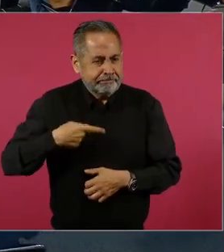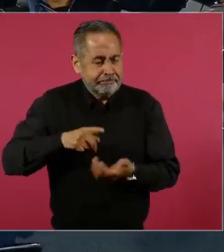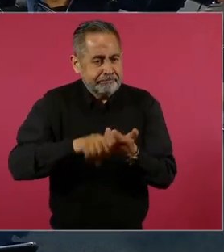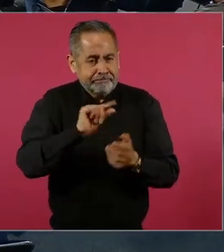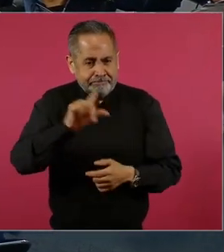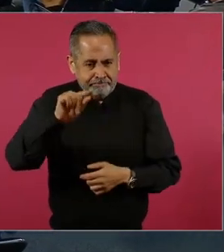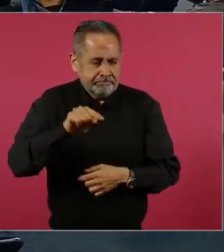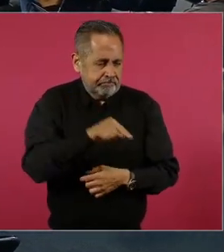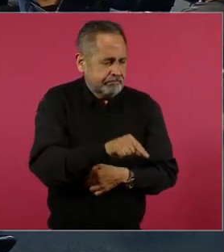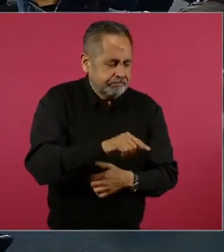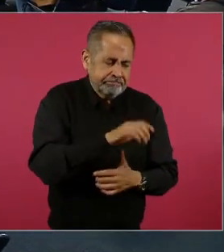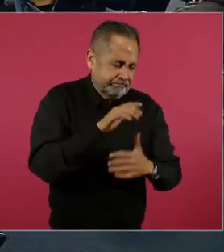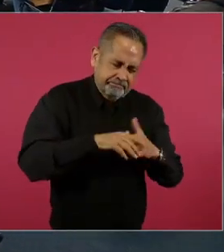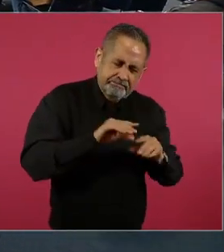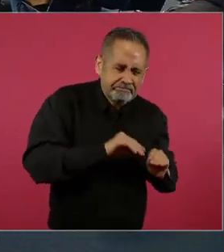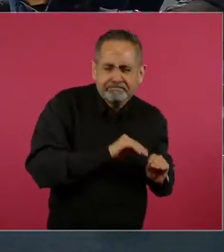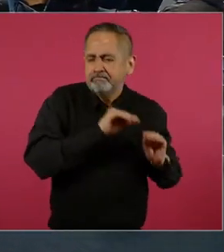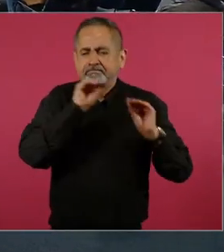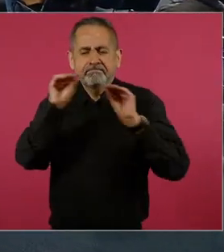personalidades